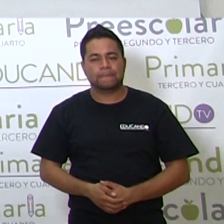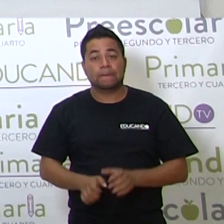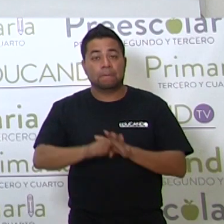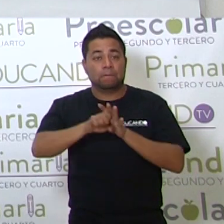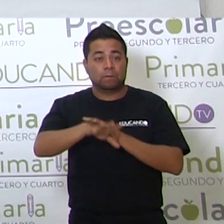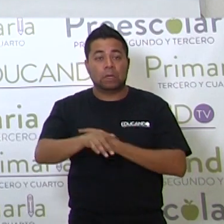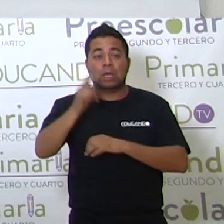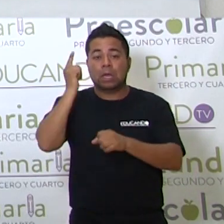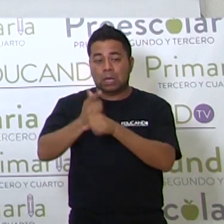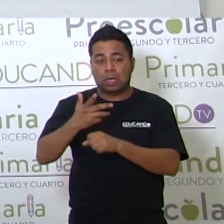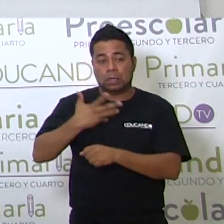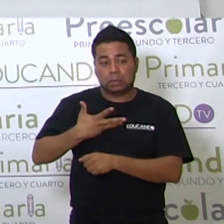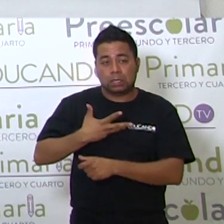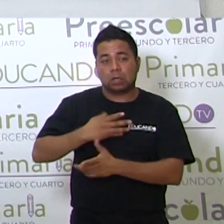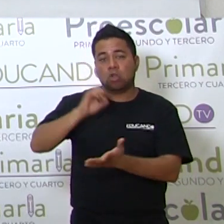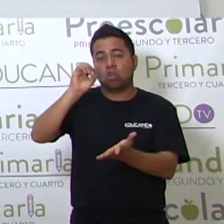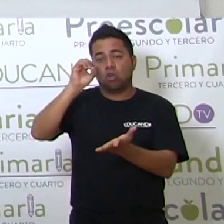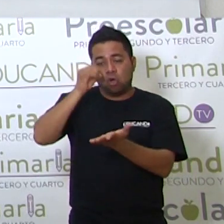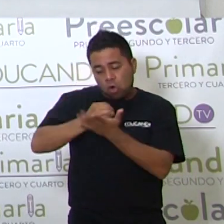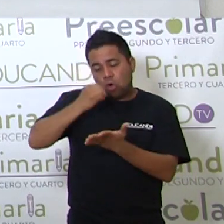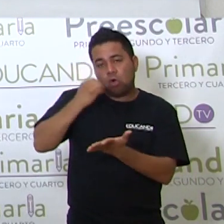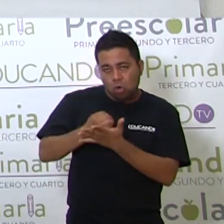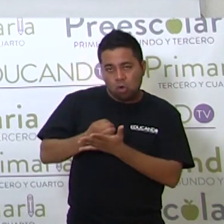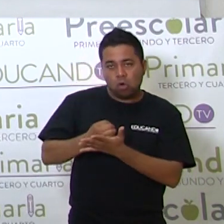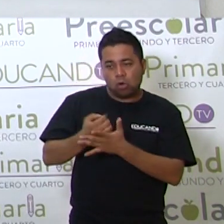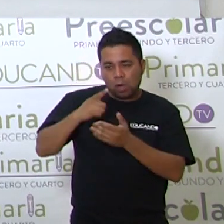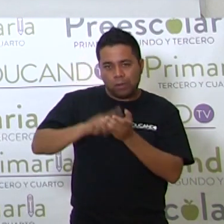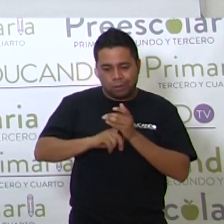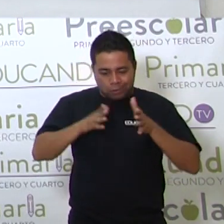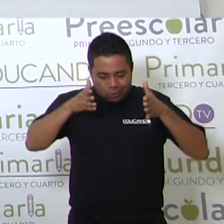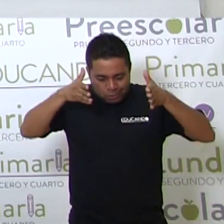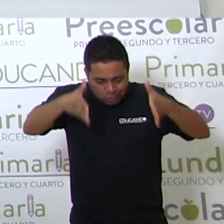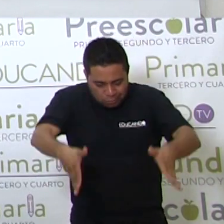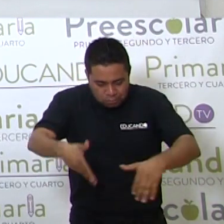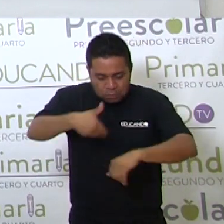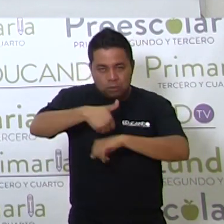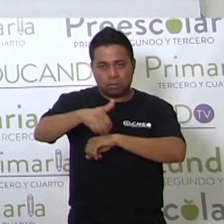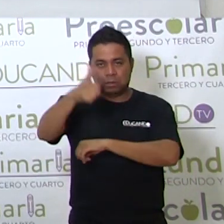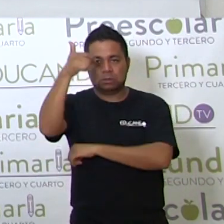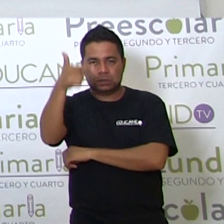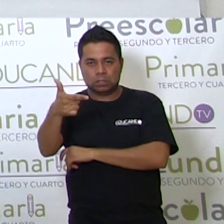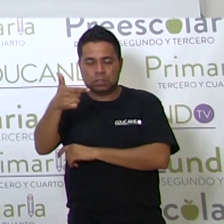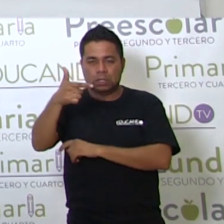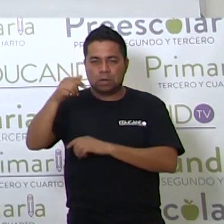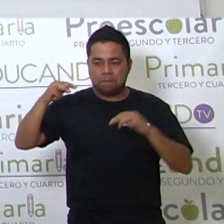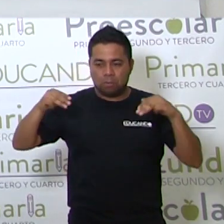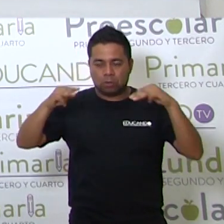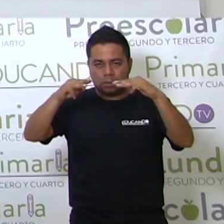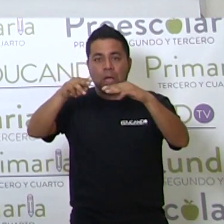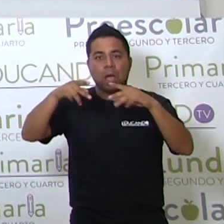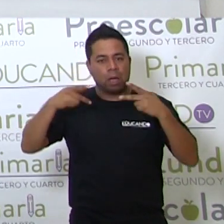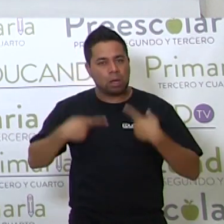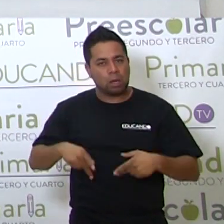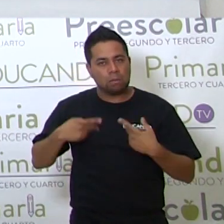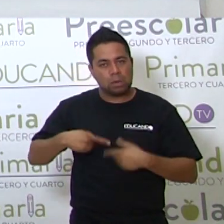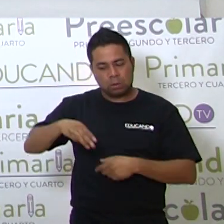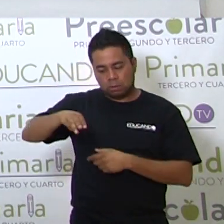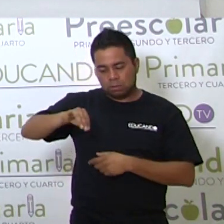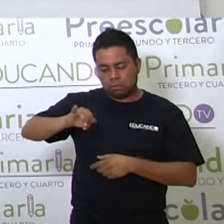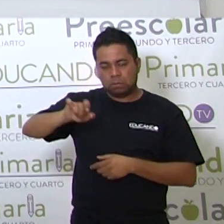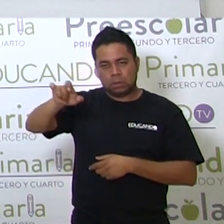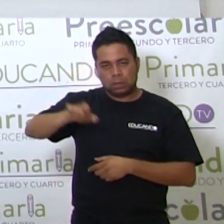que fue encontrada en las tumbas, en la tumba 7 de Monte Albán, fue hecha por artistas